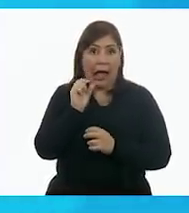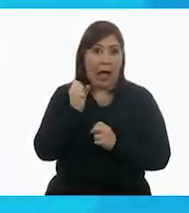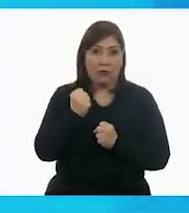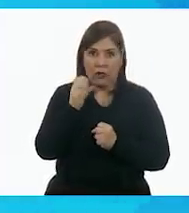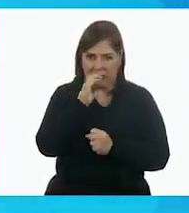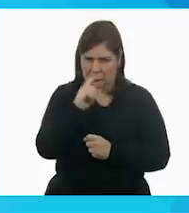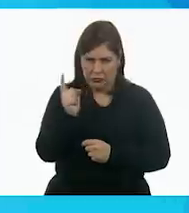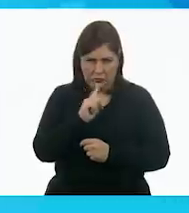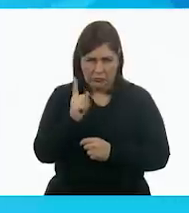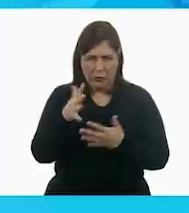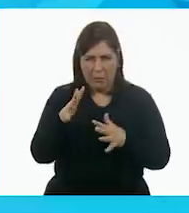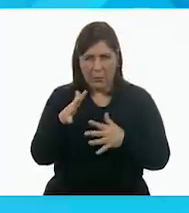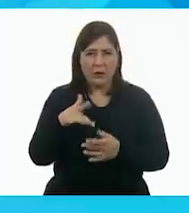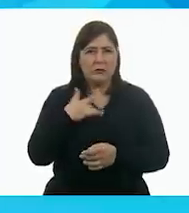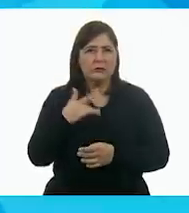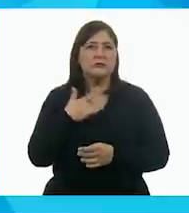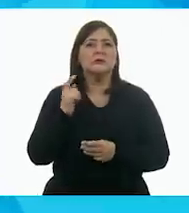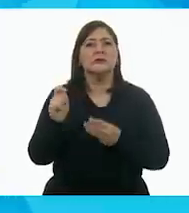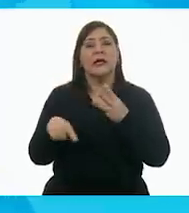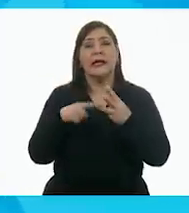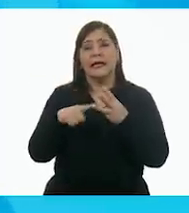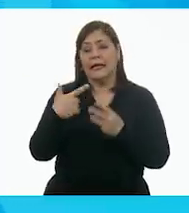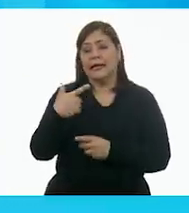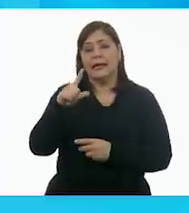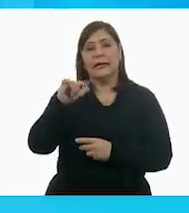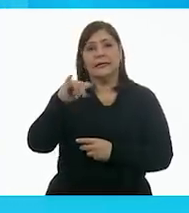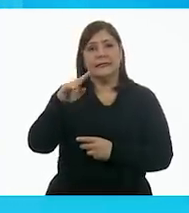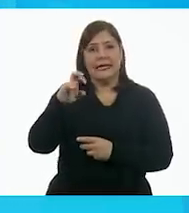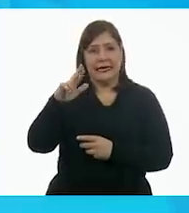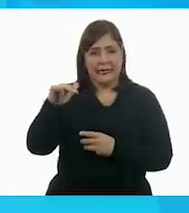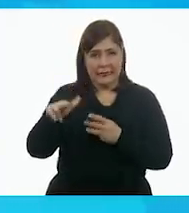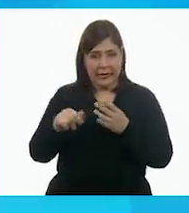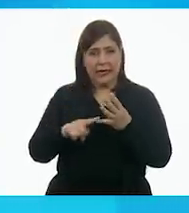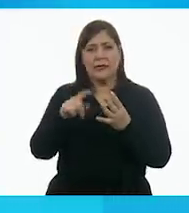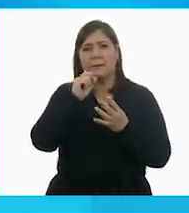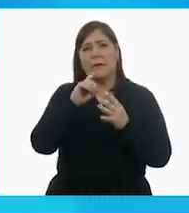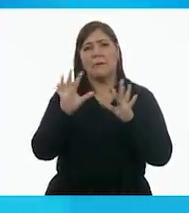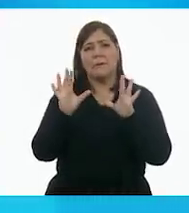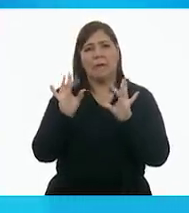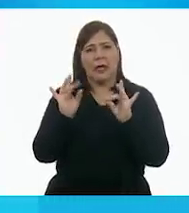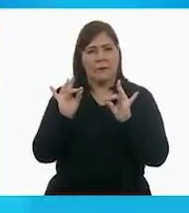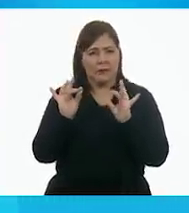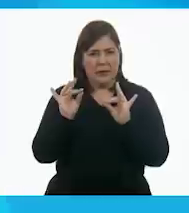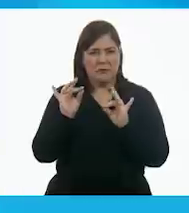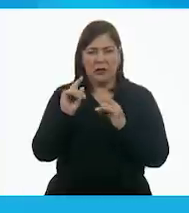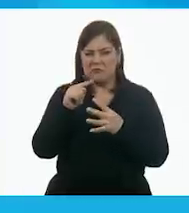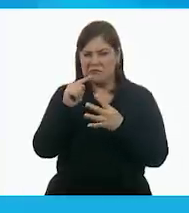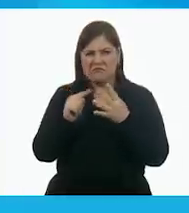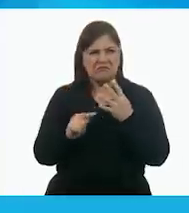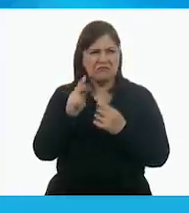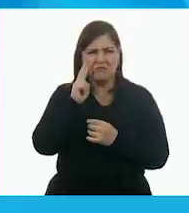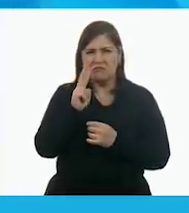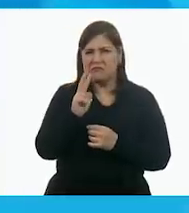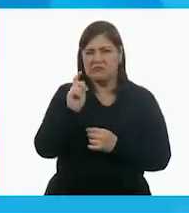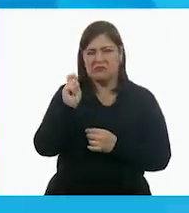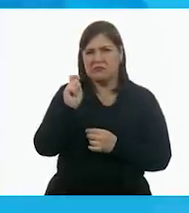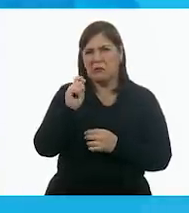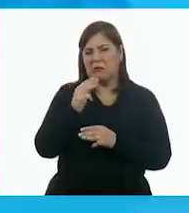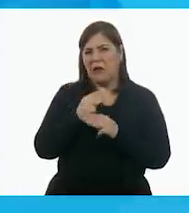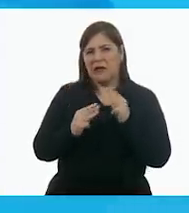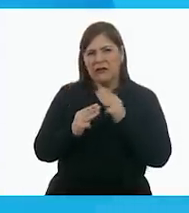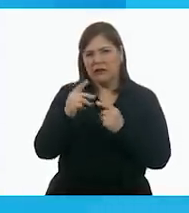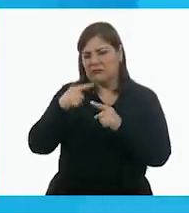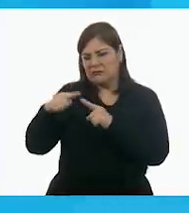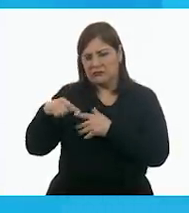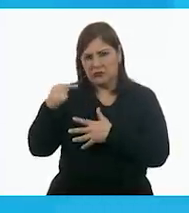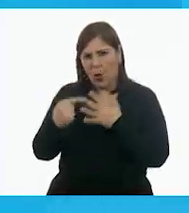más. Glicerina y pegamento. Muy sencillitas esos materiales.